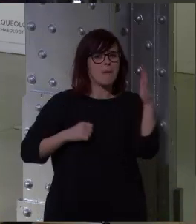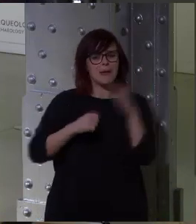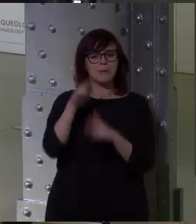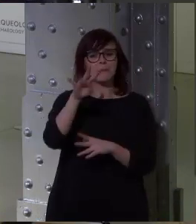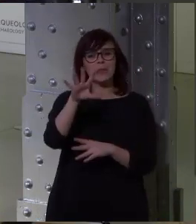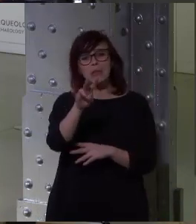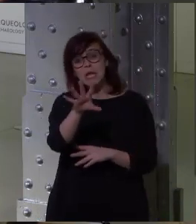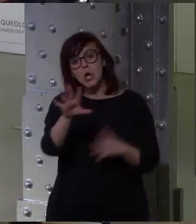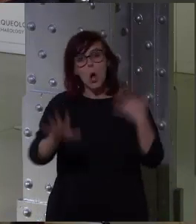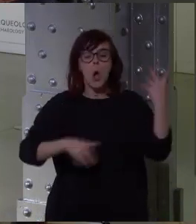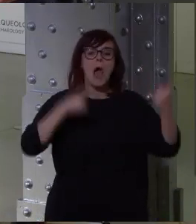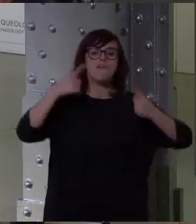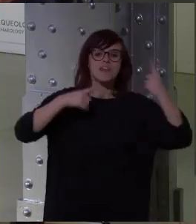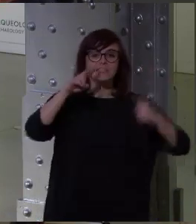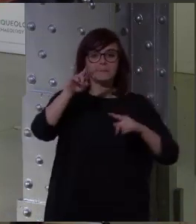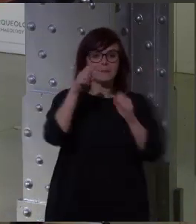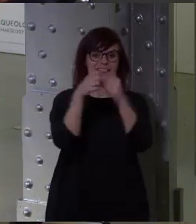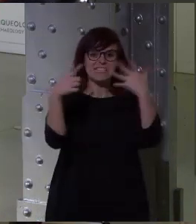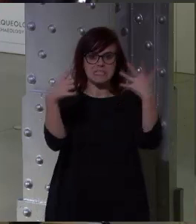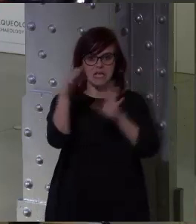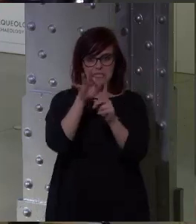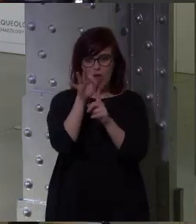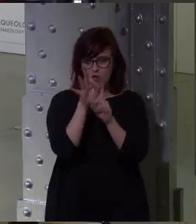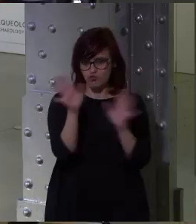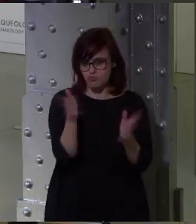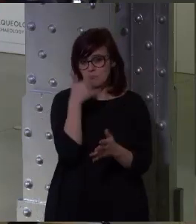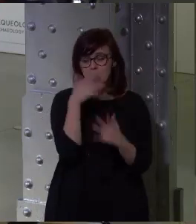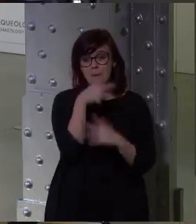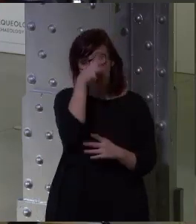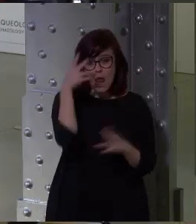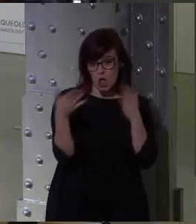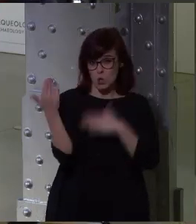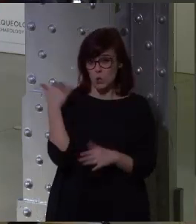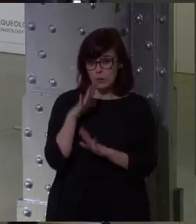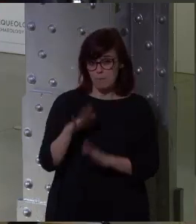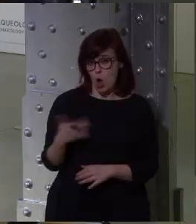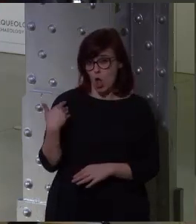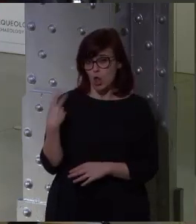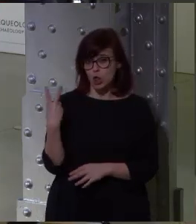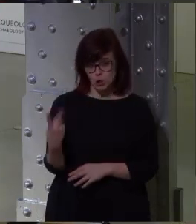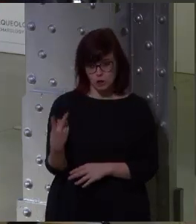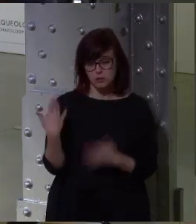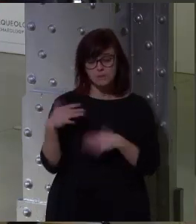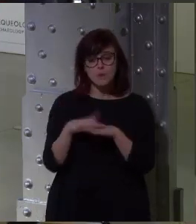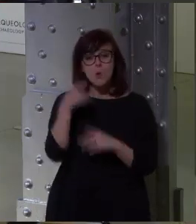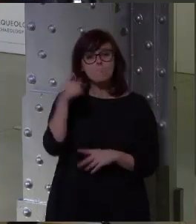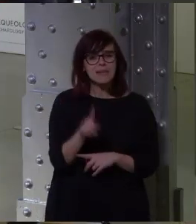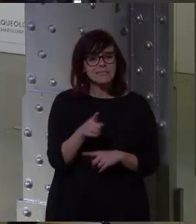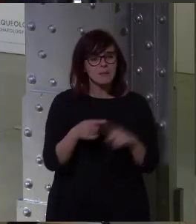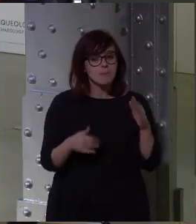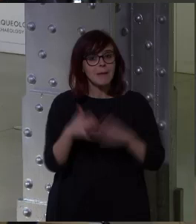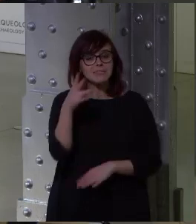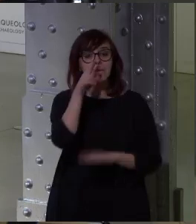25 y algún día llegaba a 26 grados. Los dos últimos veranos hemos tenido durante mes y pico el